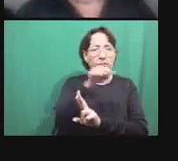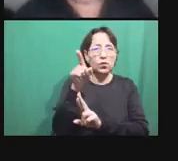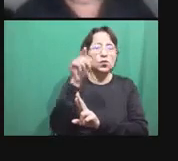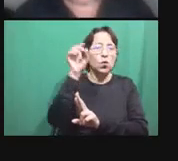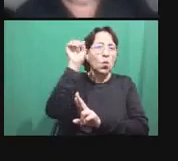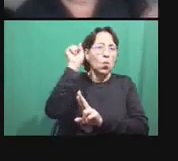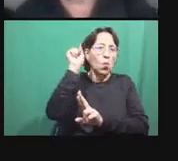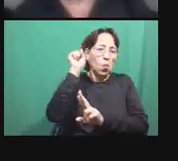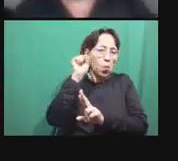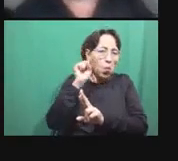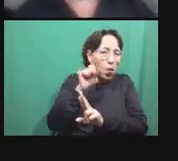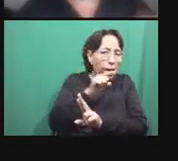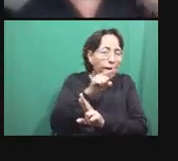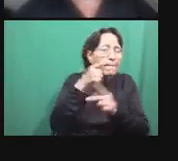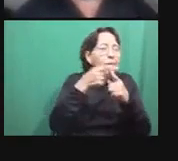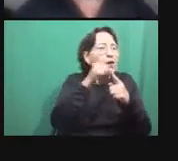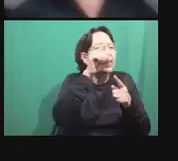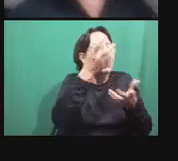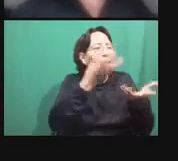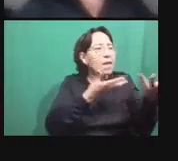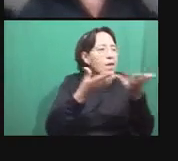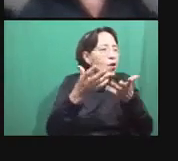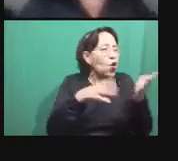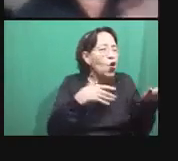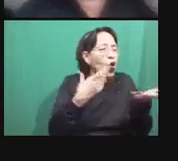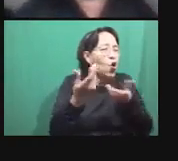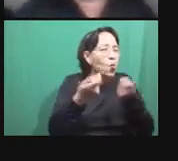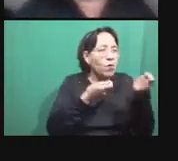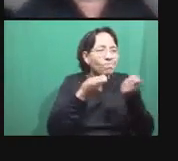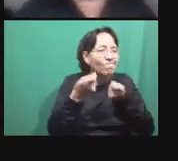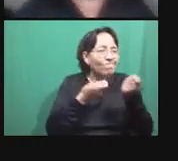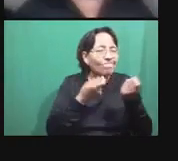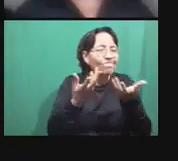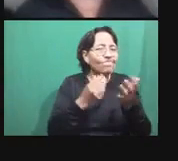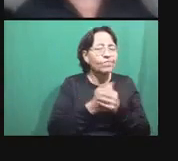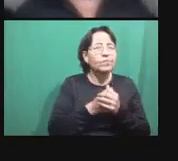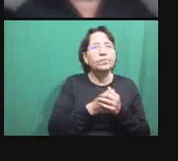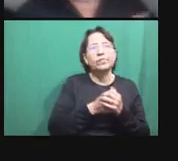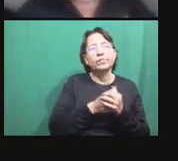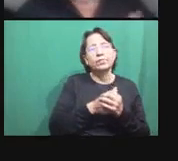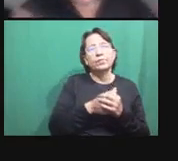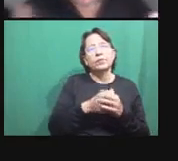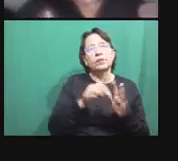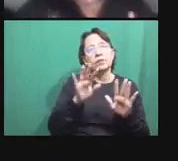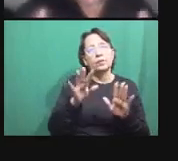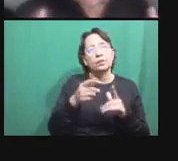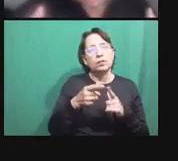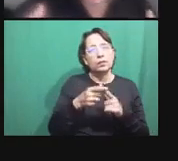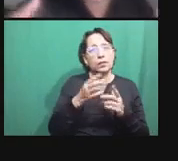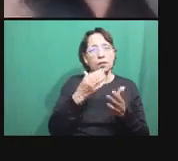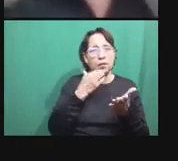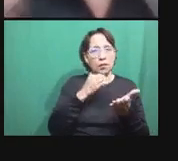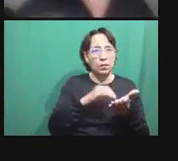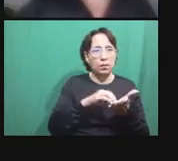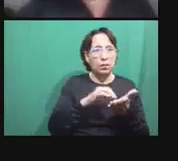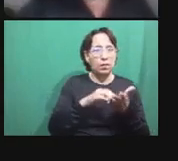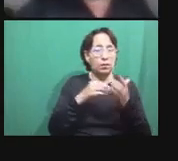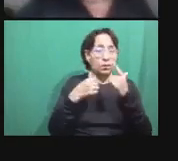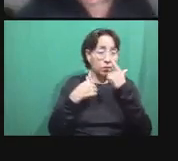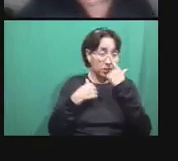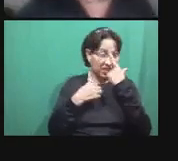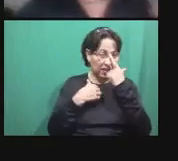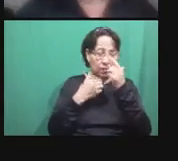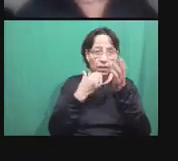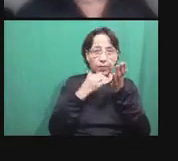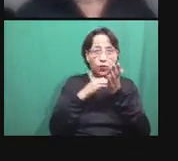en las intervenciones, que también Bills lo hace tal vez con mayor potencia. Mientras yo lo hago separando cuidadosamente las capas de pintura,